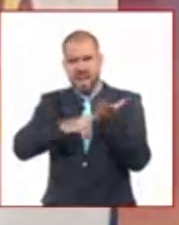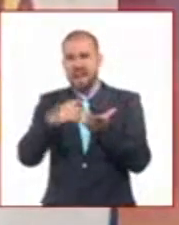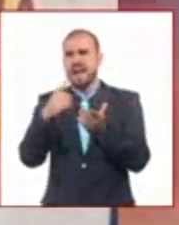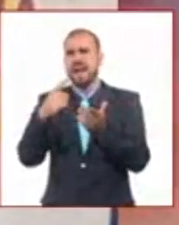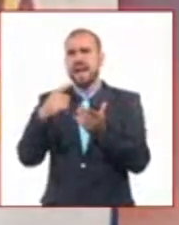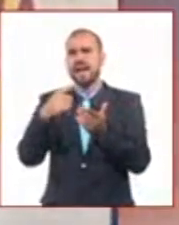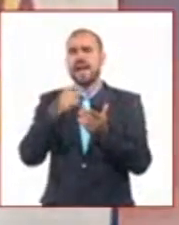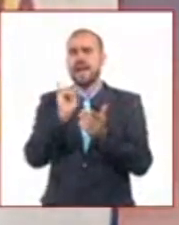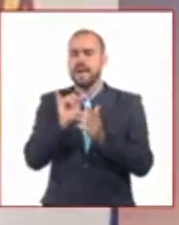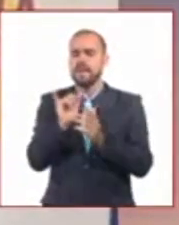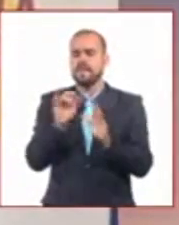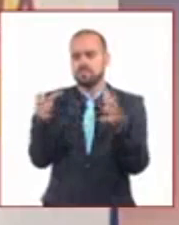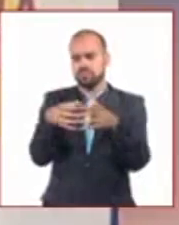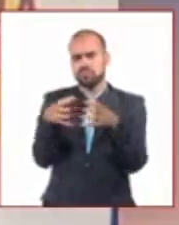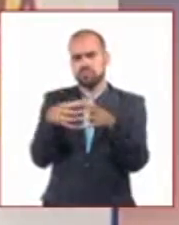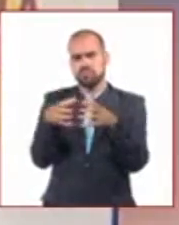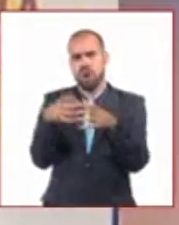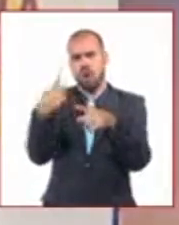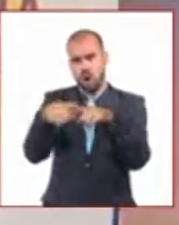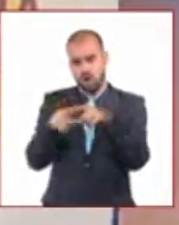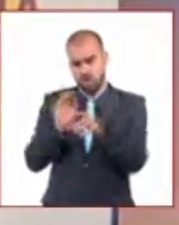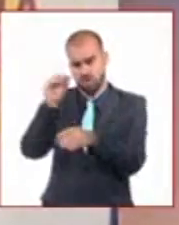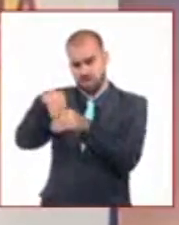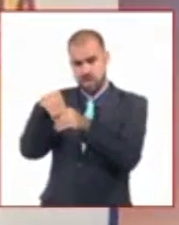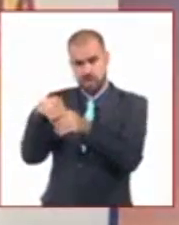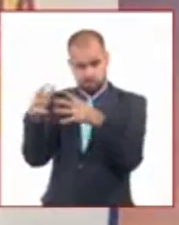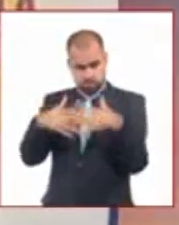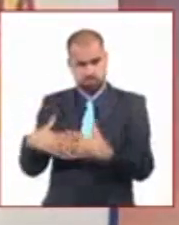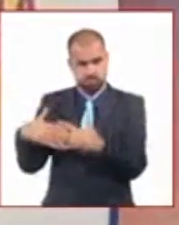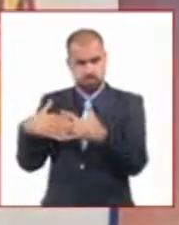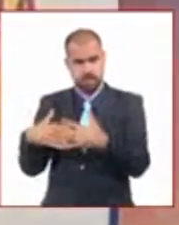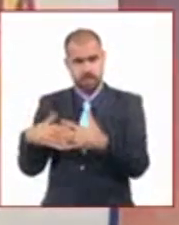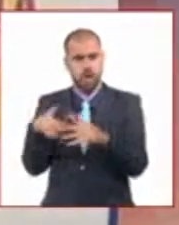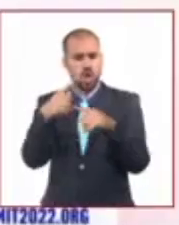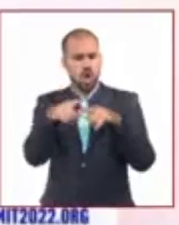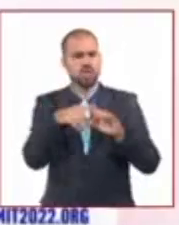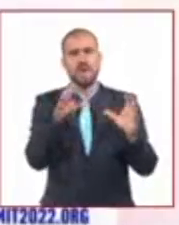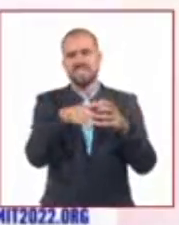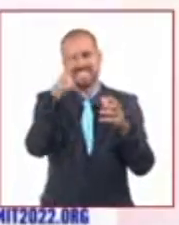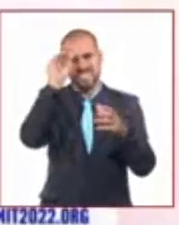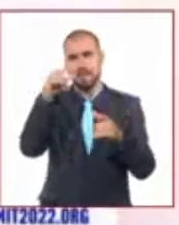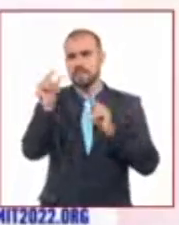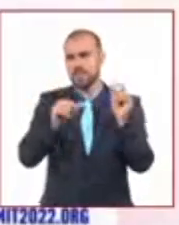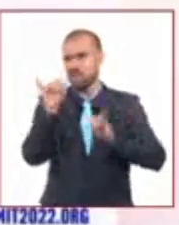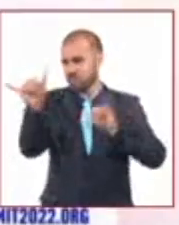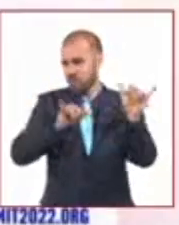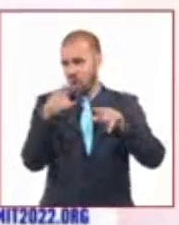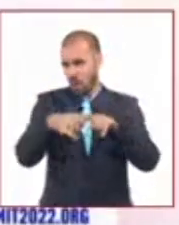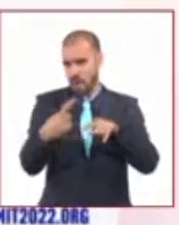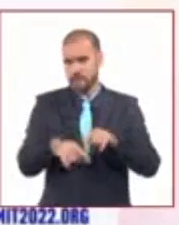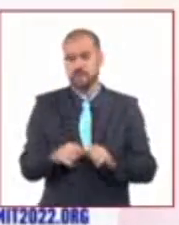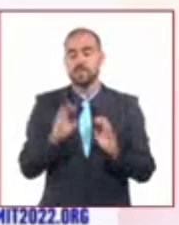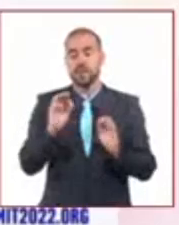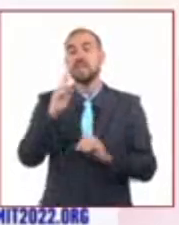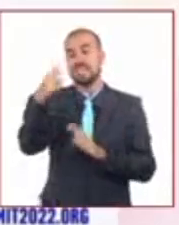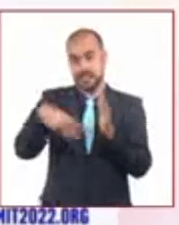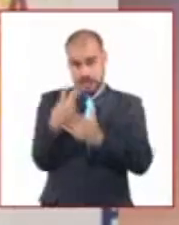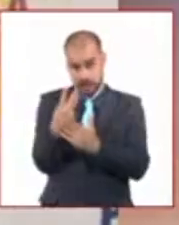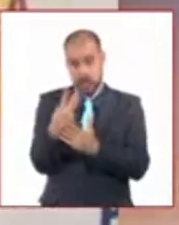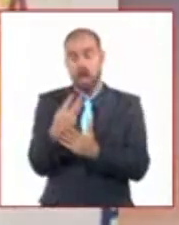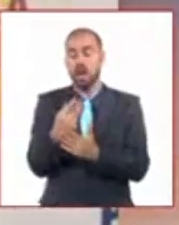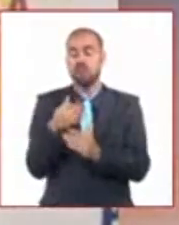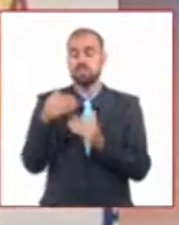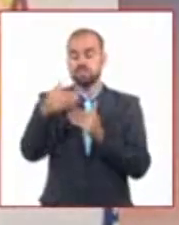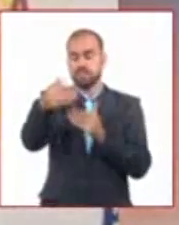del movimiento negro aquí en los estados unidos tal como del movimiento inmigrante durante los próximos tres días de programación de